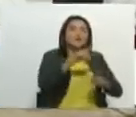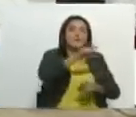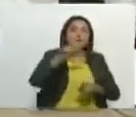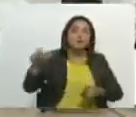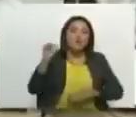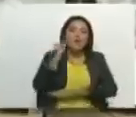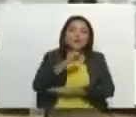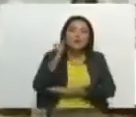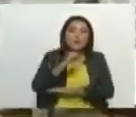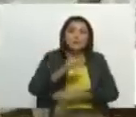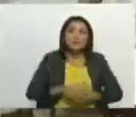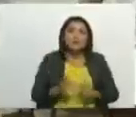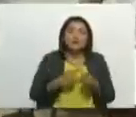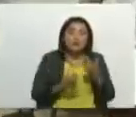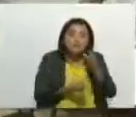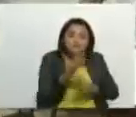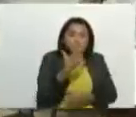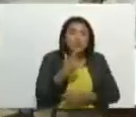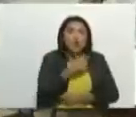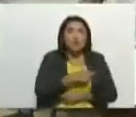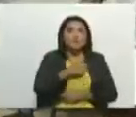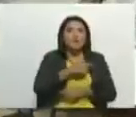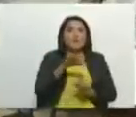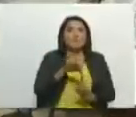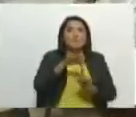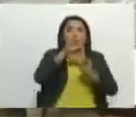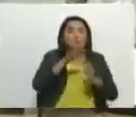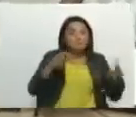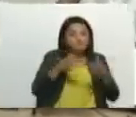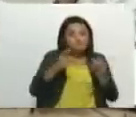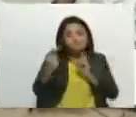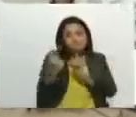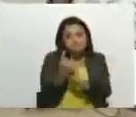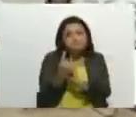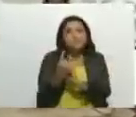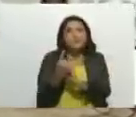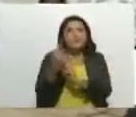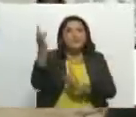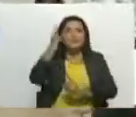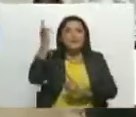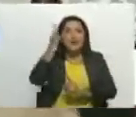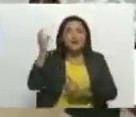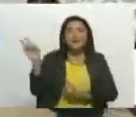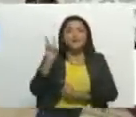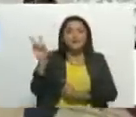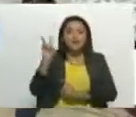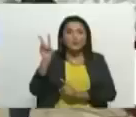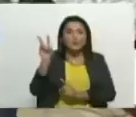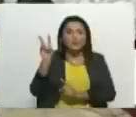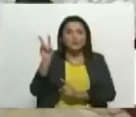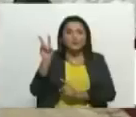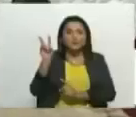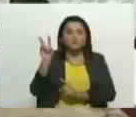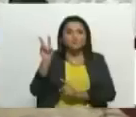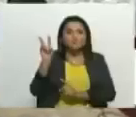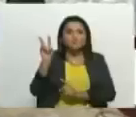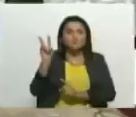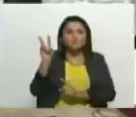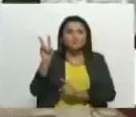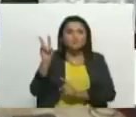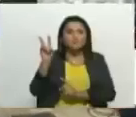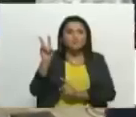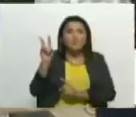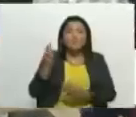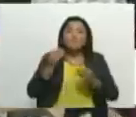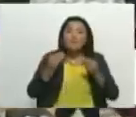comisión especial para reunirse a esta hora de inmediato pues con el Fiscal General de la República para evaluar